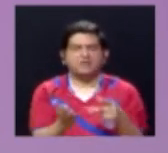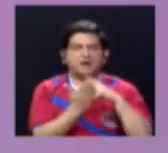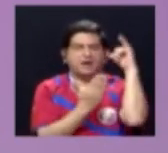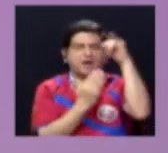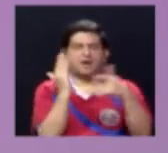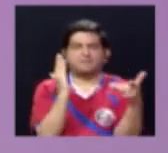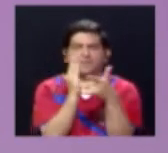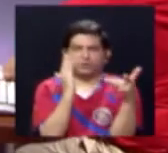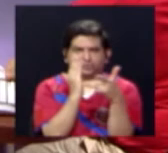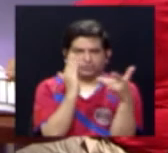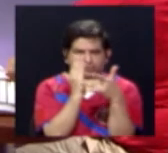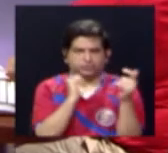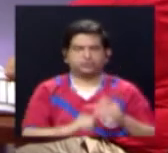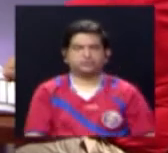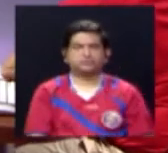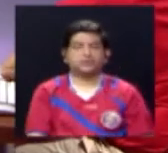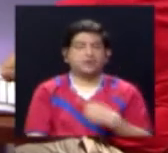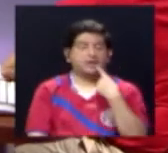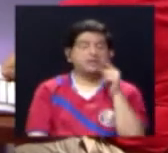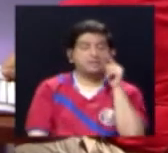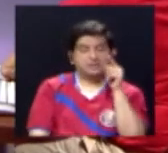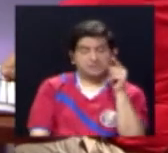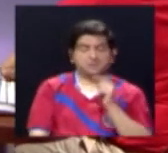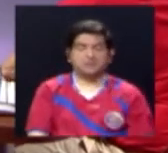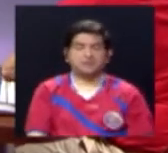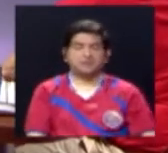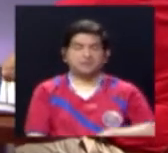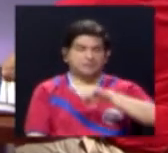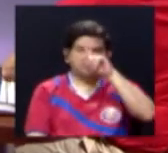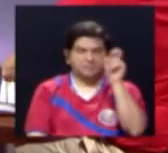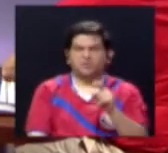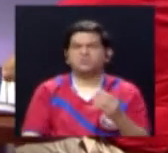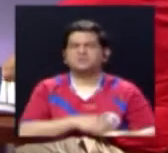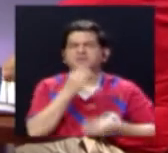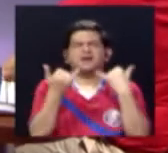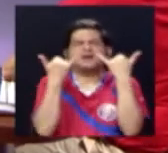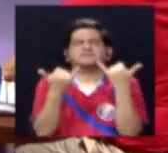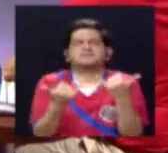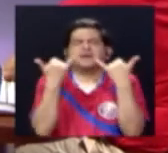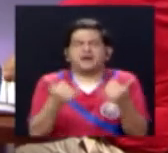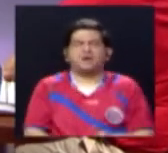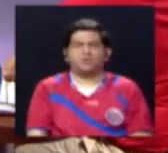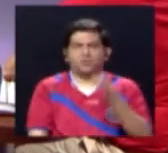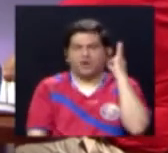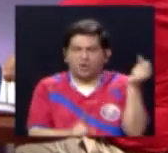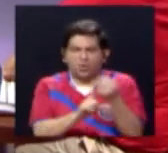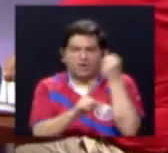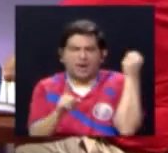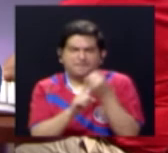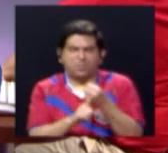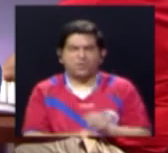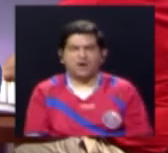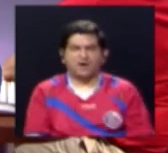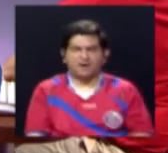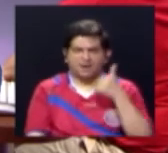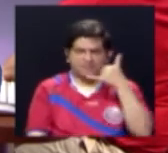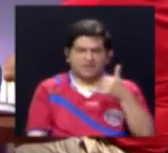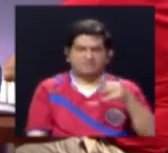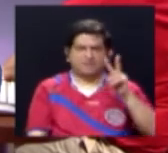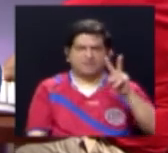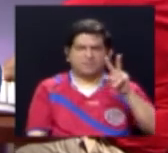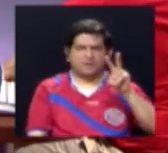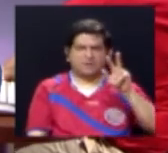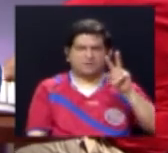proyectos técnicos bien dice acá que pueden hacer en este momento sobre la mujer agredida aquí el teléfono 22